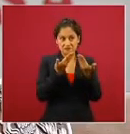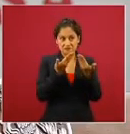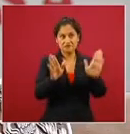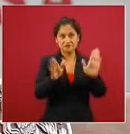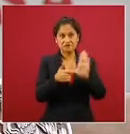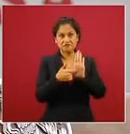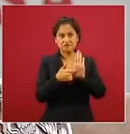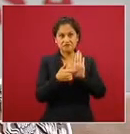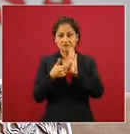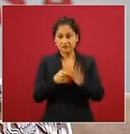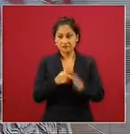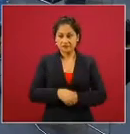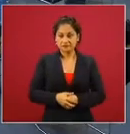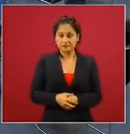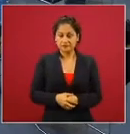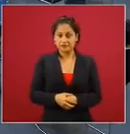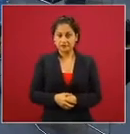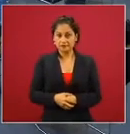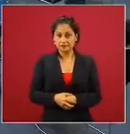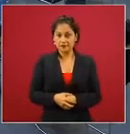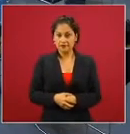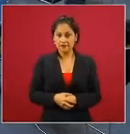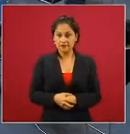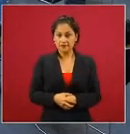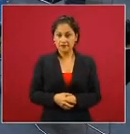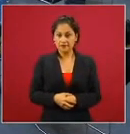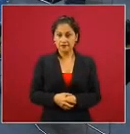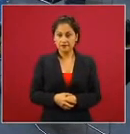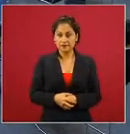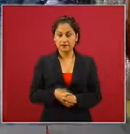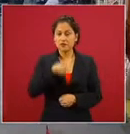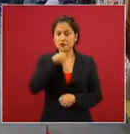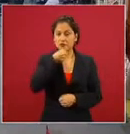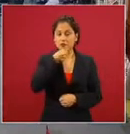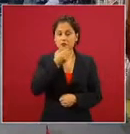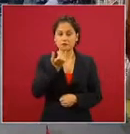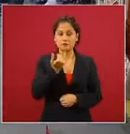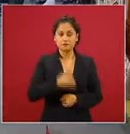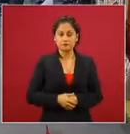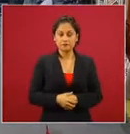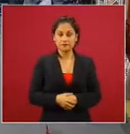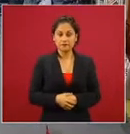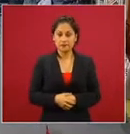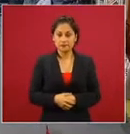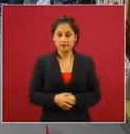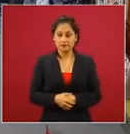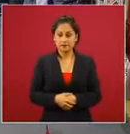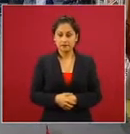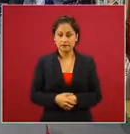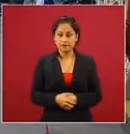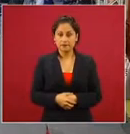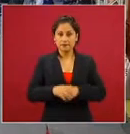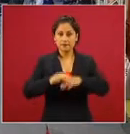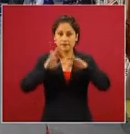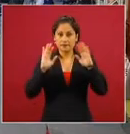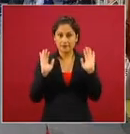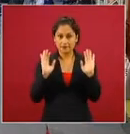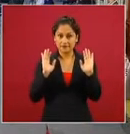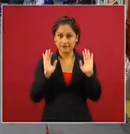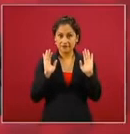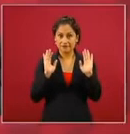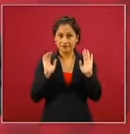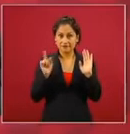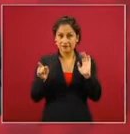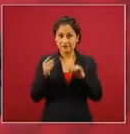¿No serían demasiadas las pruebas para efectivamente actuar contra el expresidente Calderón? Pero eso lo tiene que resolver la gente.